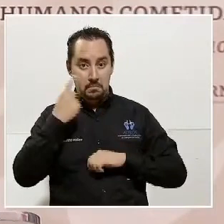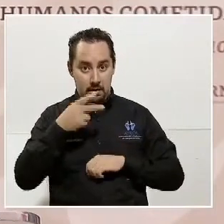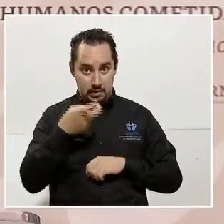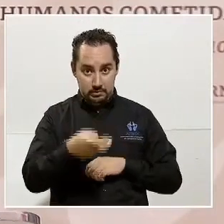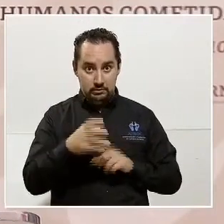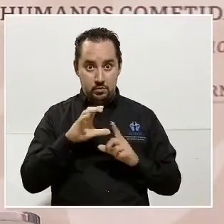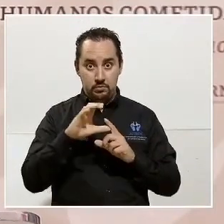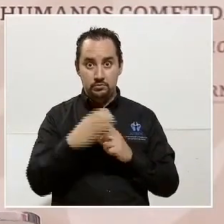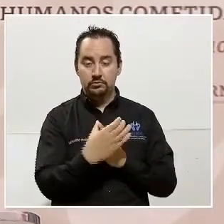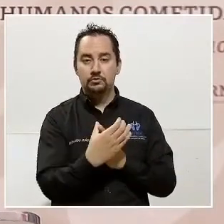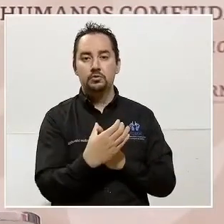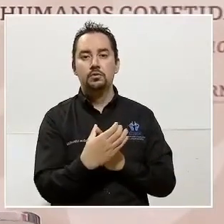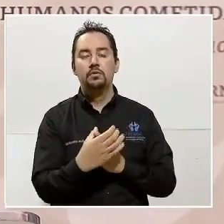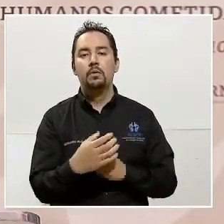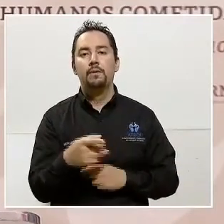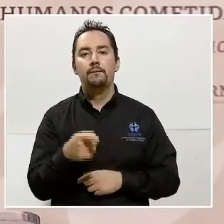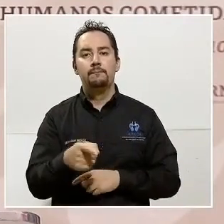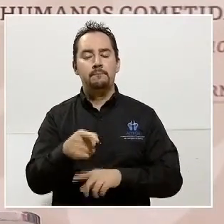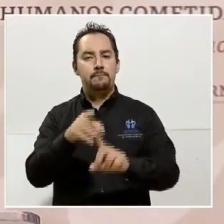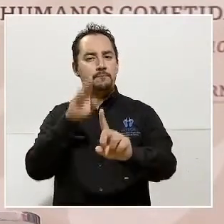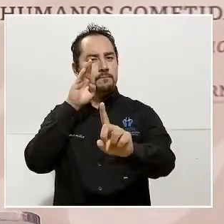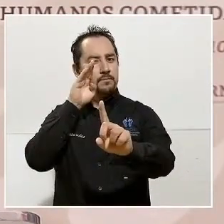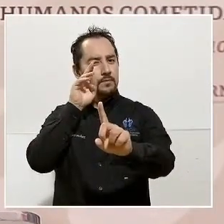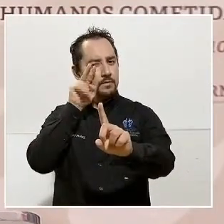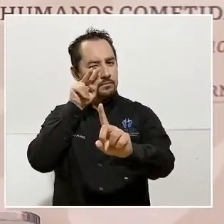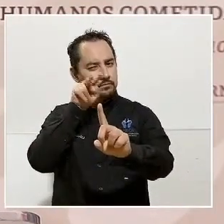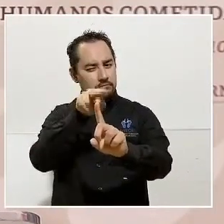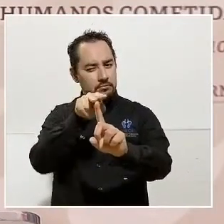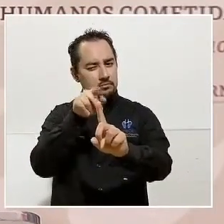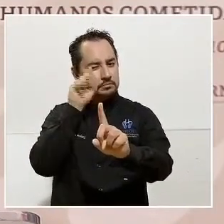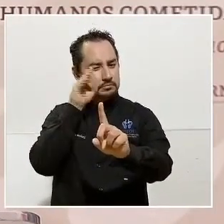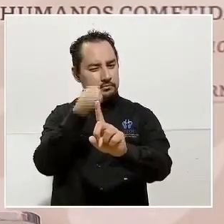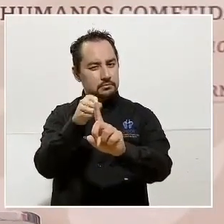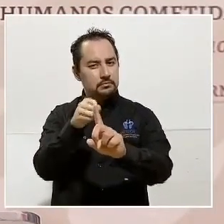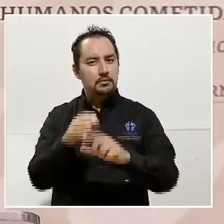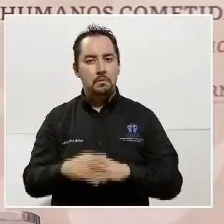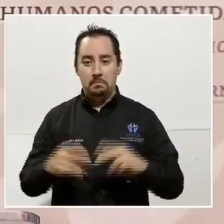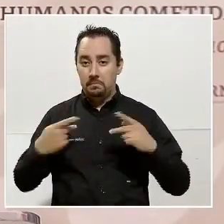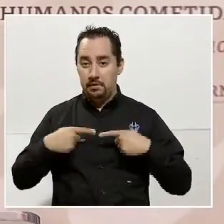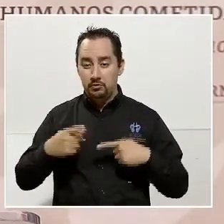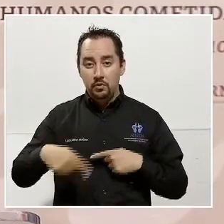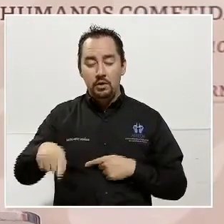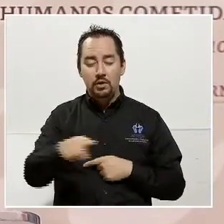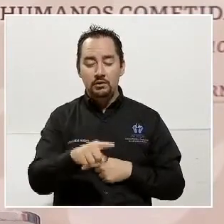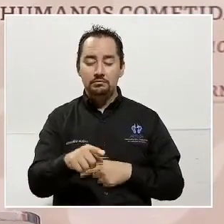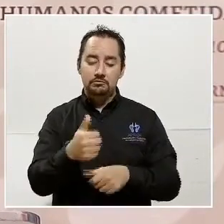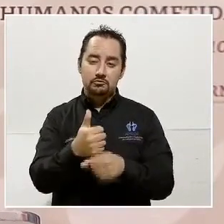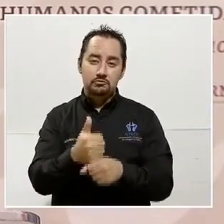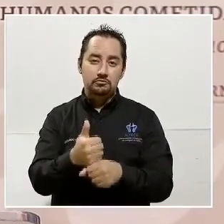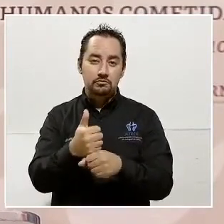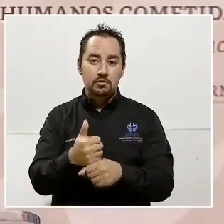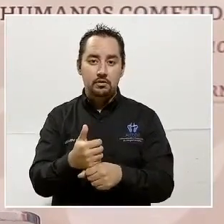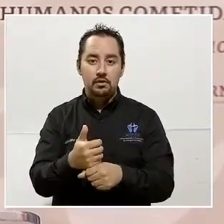justicia centren su mirada en los victimarios y comprueben su